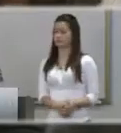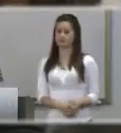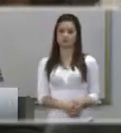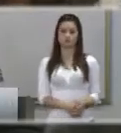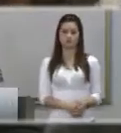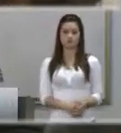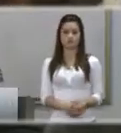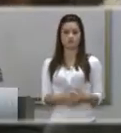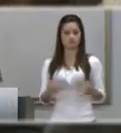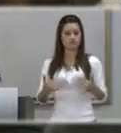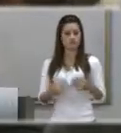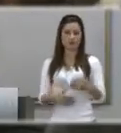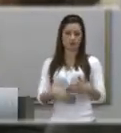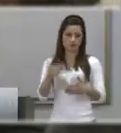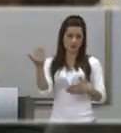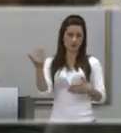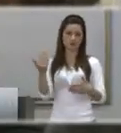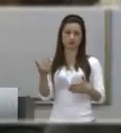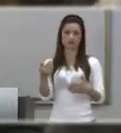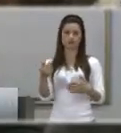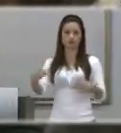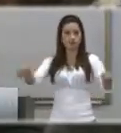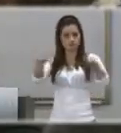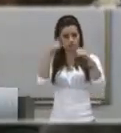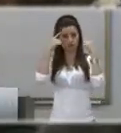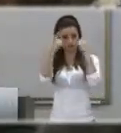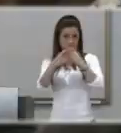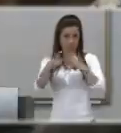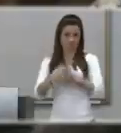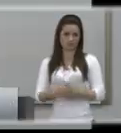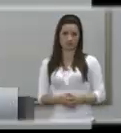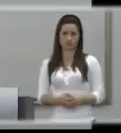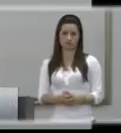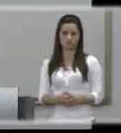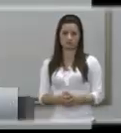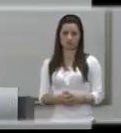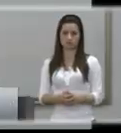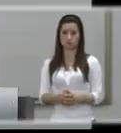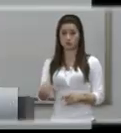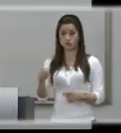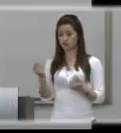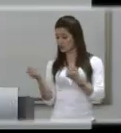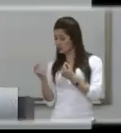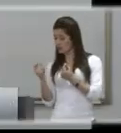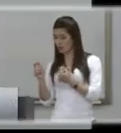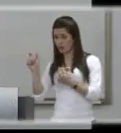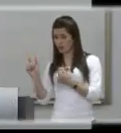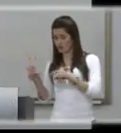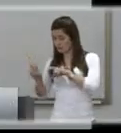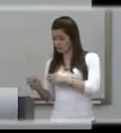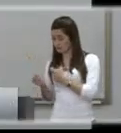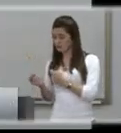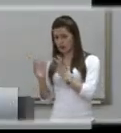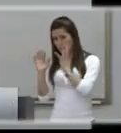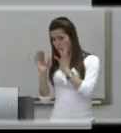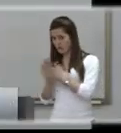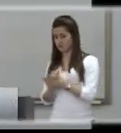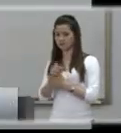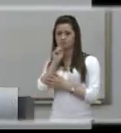quisiera iniciar con una pequeña reflexión. Si pueden hablar con alguien que tengan cercano. ¿Qué imágenes hay en nuestra sociedad